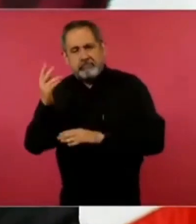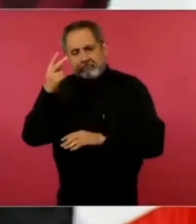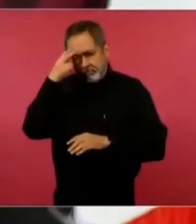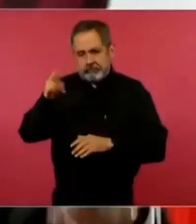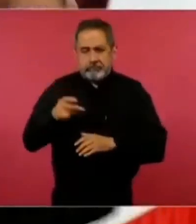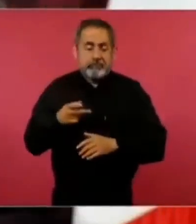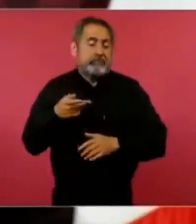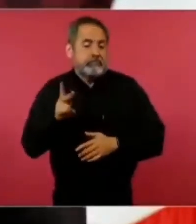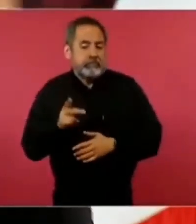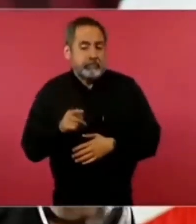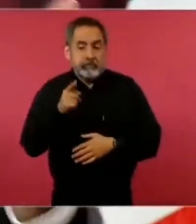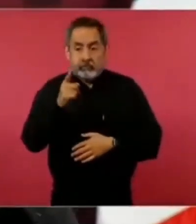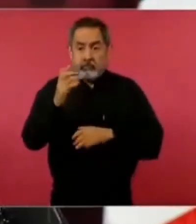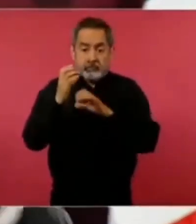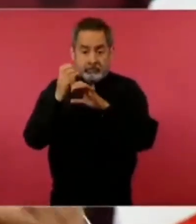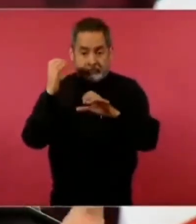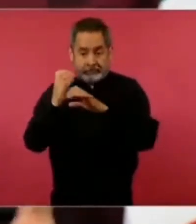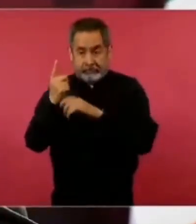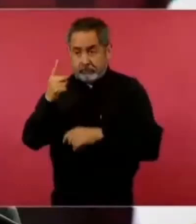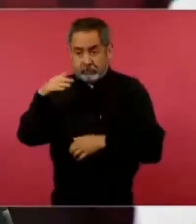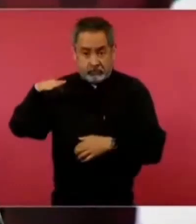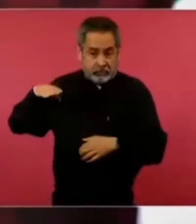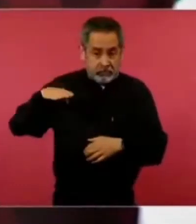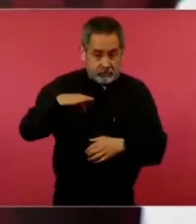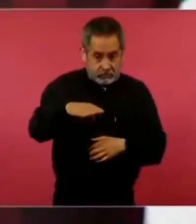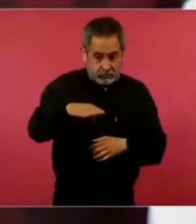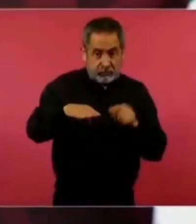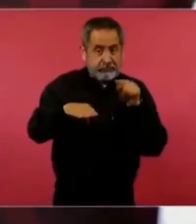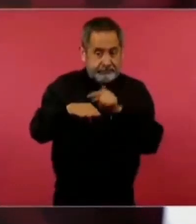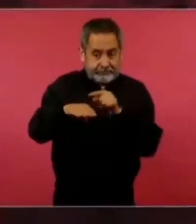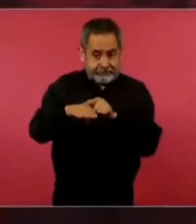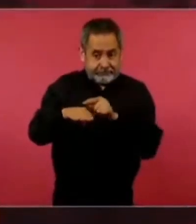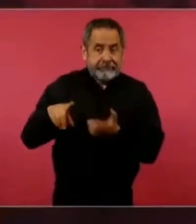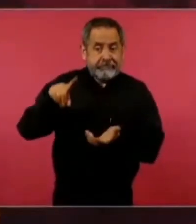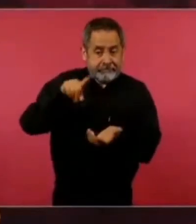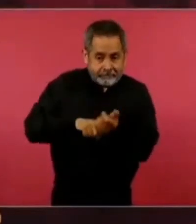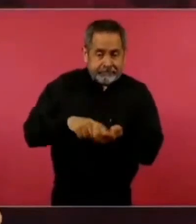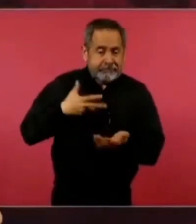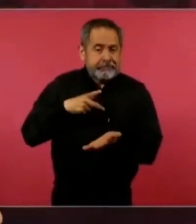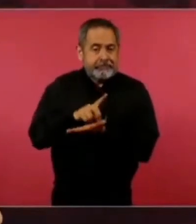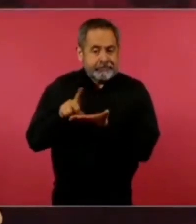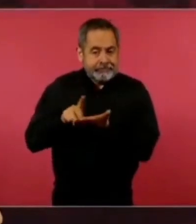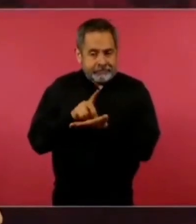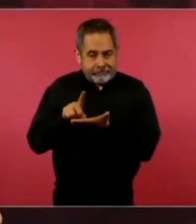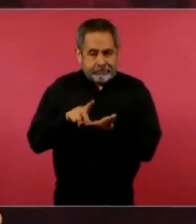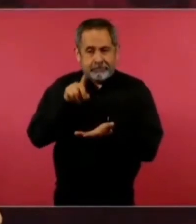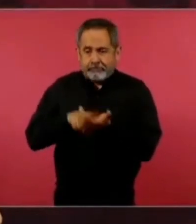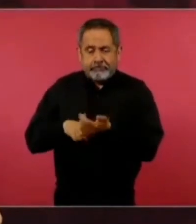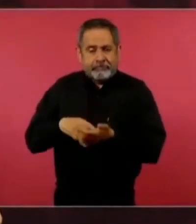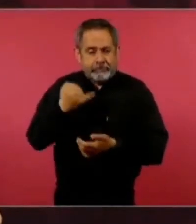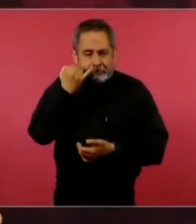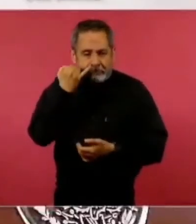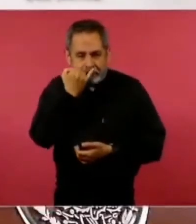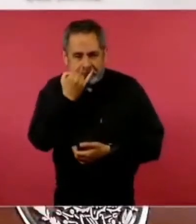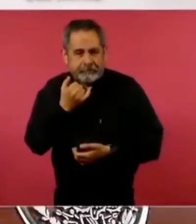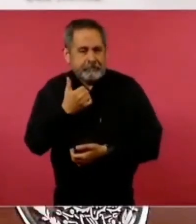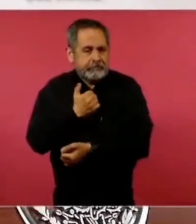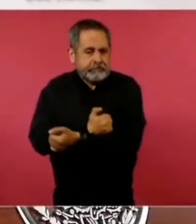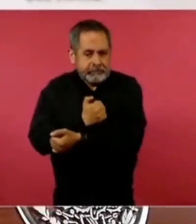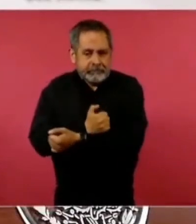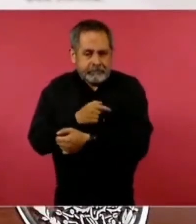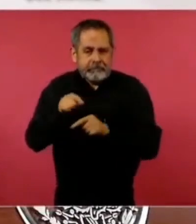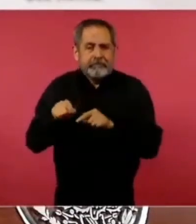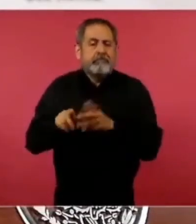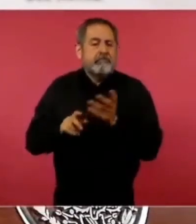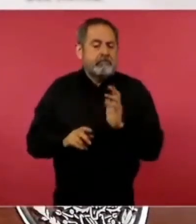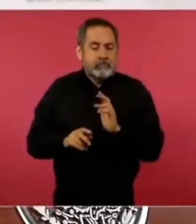Pero que en uno de esos autobuses había droga, heroína, que iban